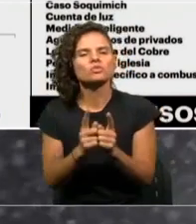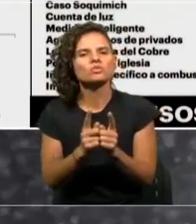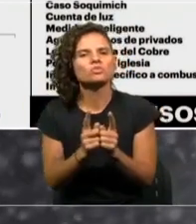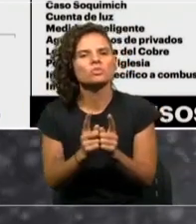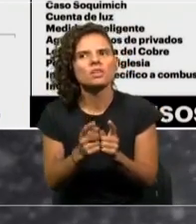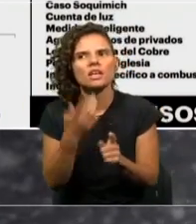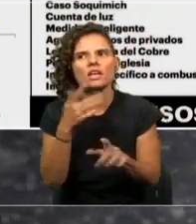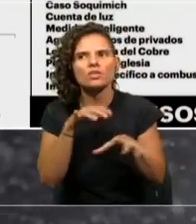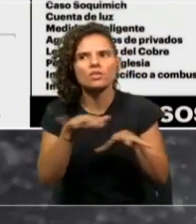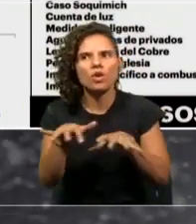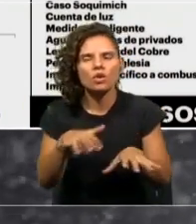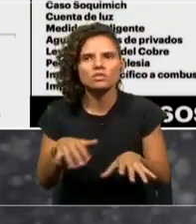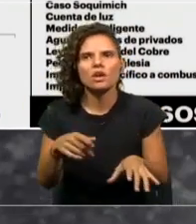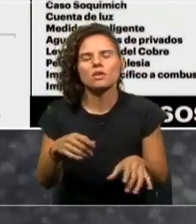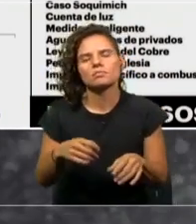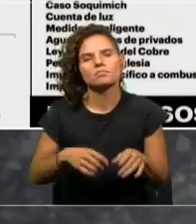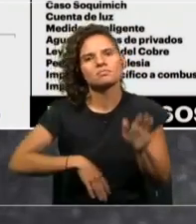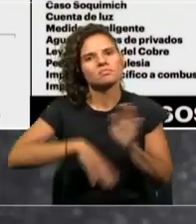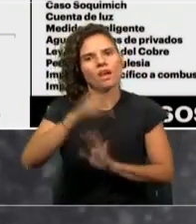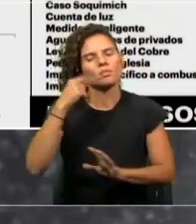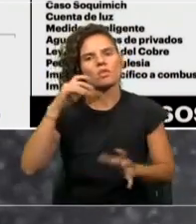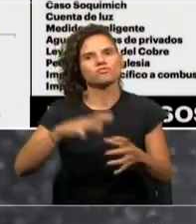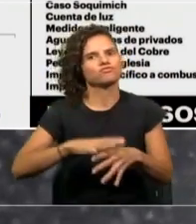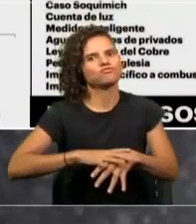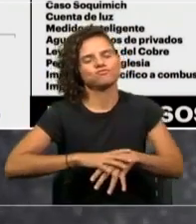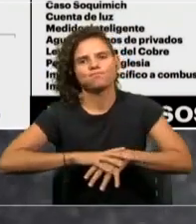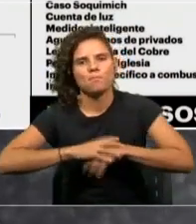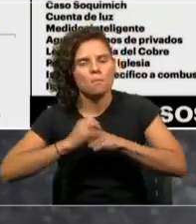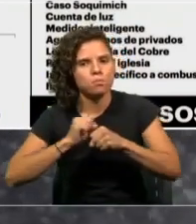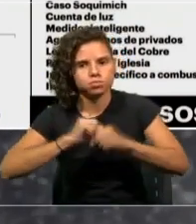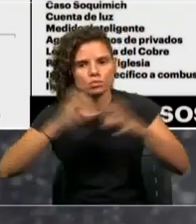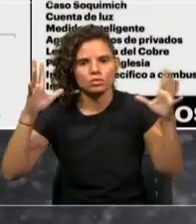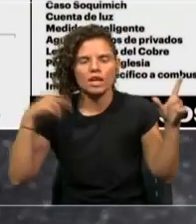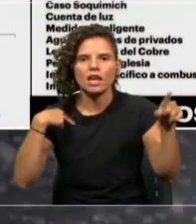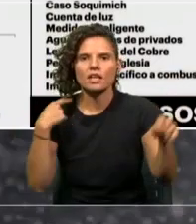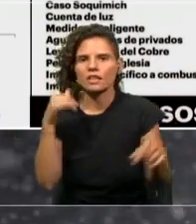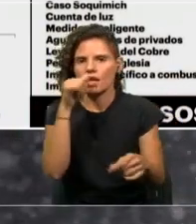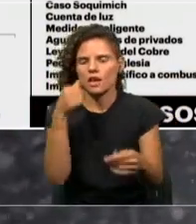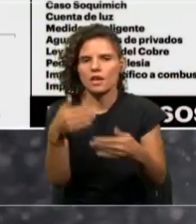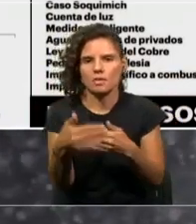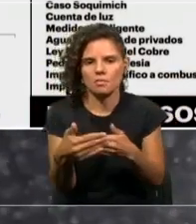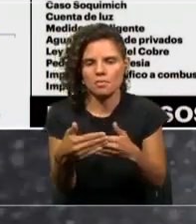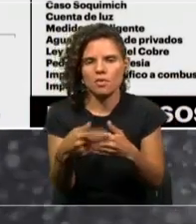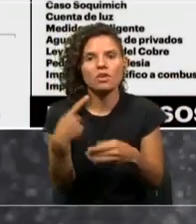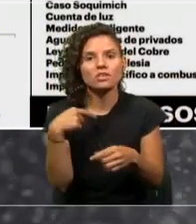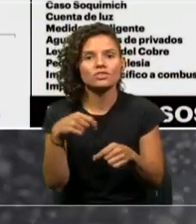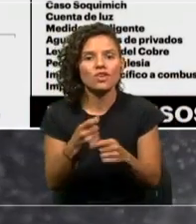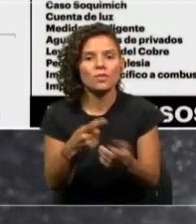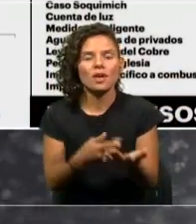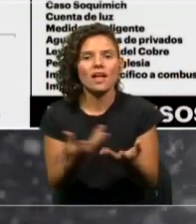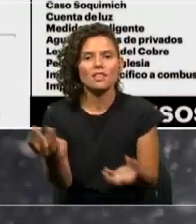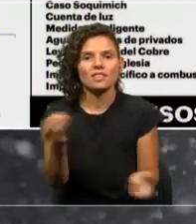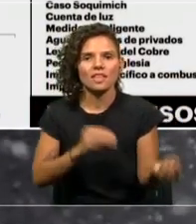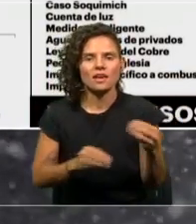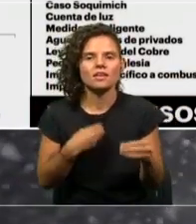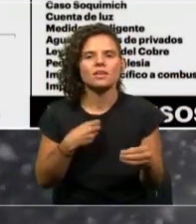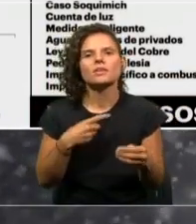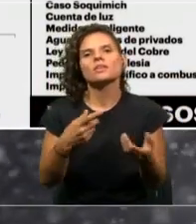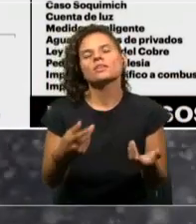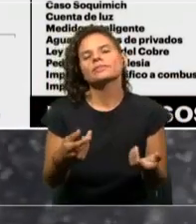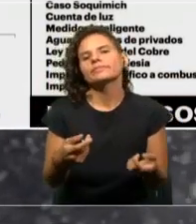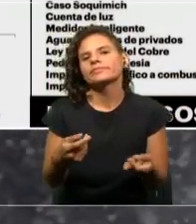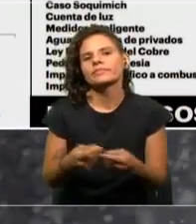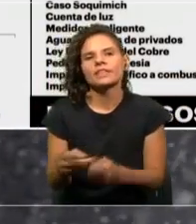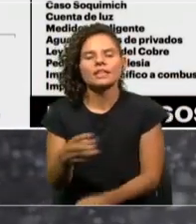cosas, escándalos la mayor parte, que han sucedido en corto tiempo y que han sido parte de lo que ha gatillado todo esto. Con PIN, AFP,